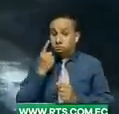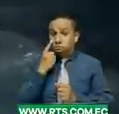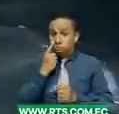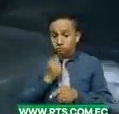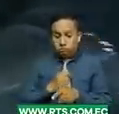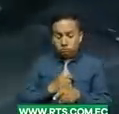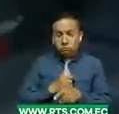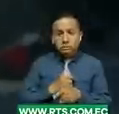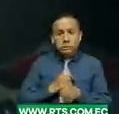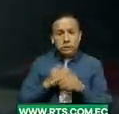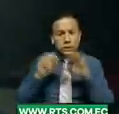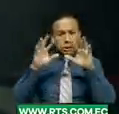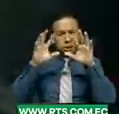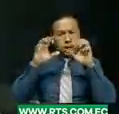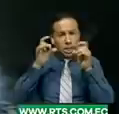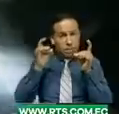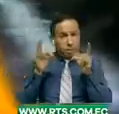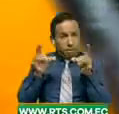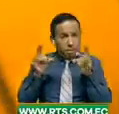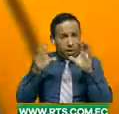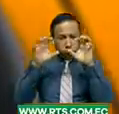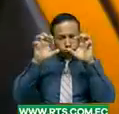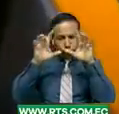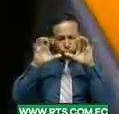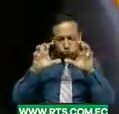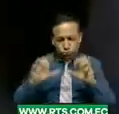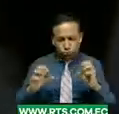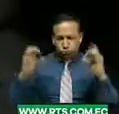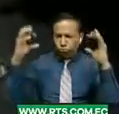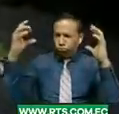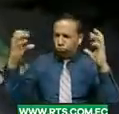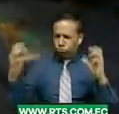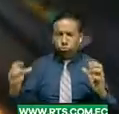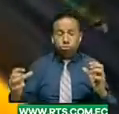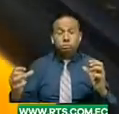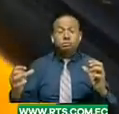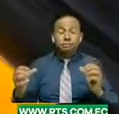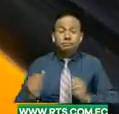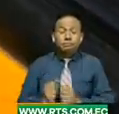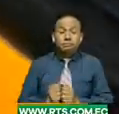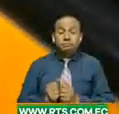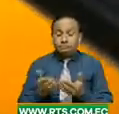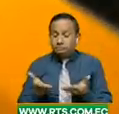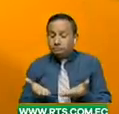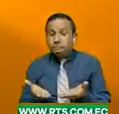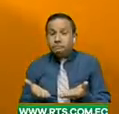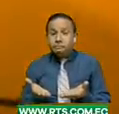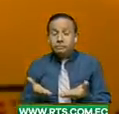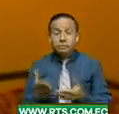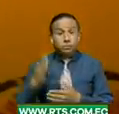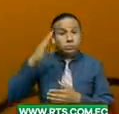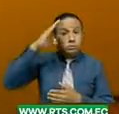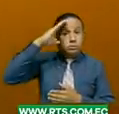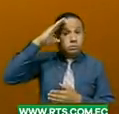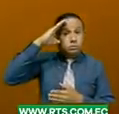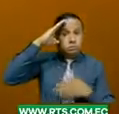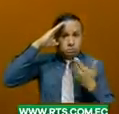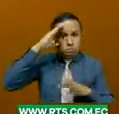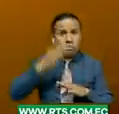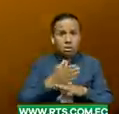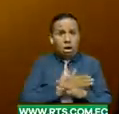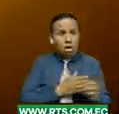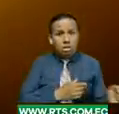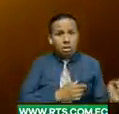los vidrios que fueron ingresando también aquí al carro. Policías ya se han acercado hace